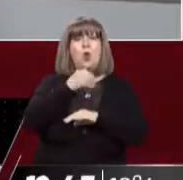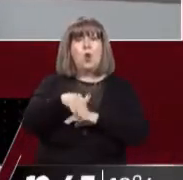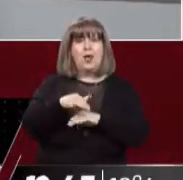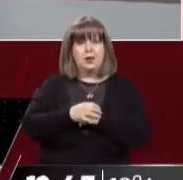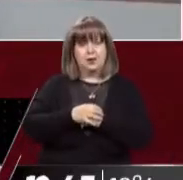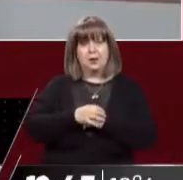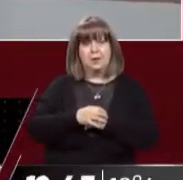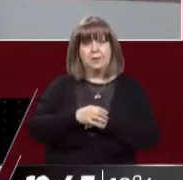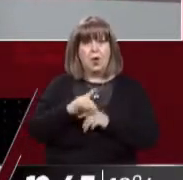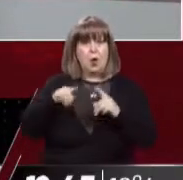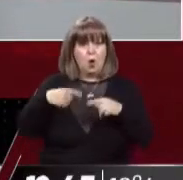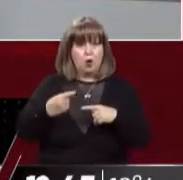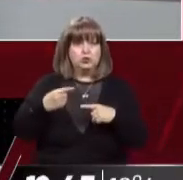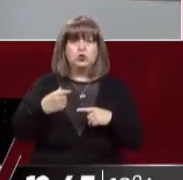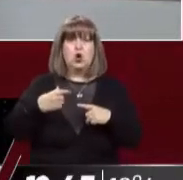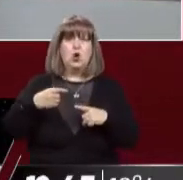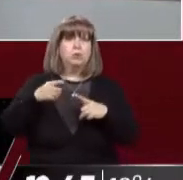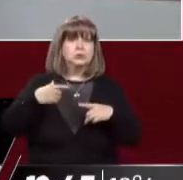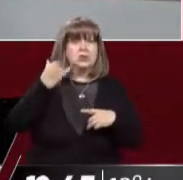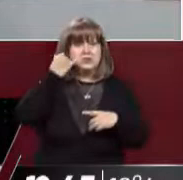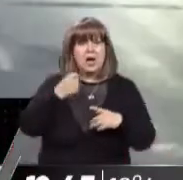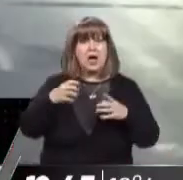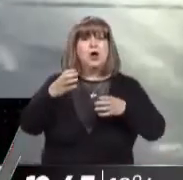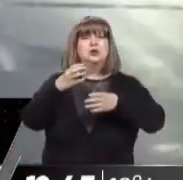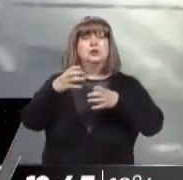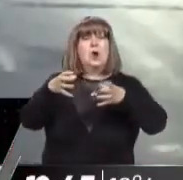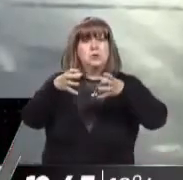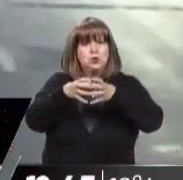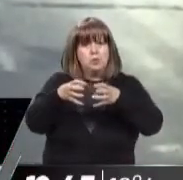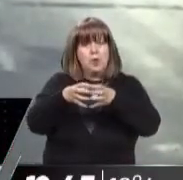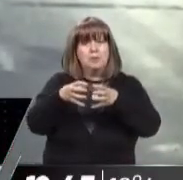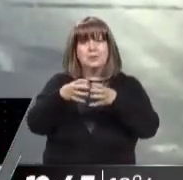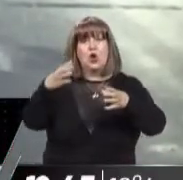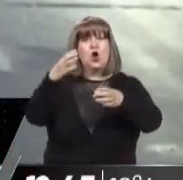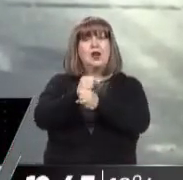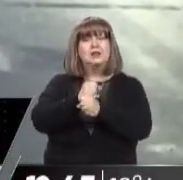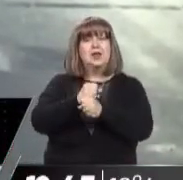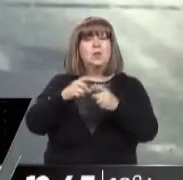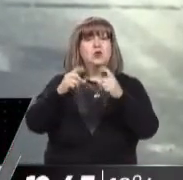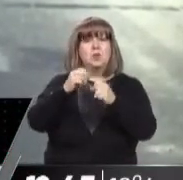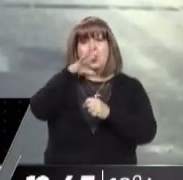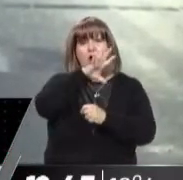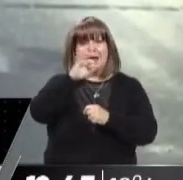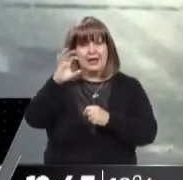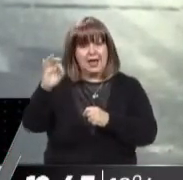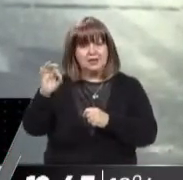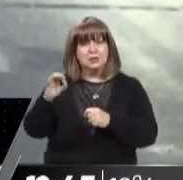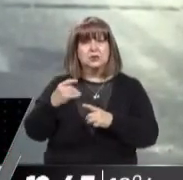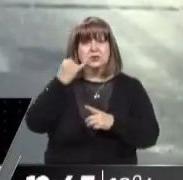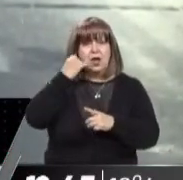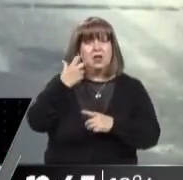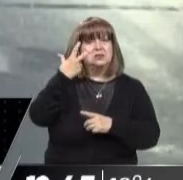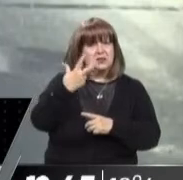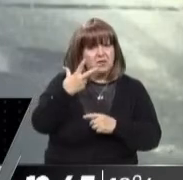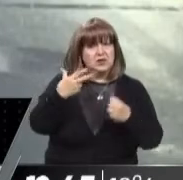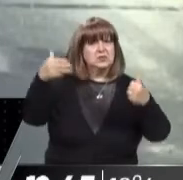Gracias, Julián. Otro ataque a un chofer del Grupo 500, si te va a resultar conocido, porque ya son tres ataques en casi tres meses, tres